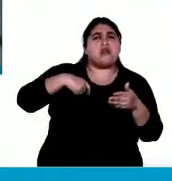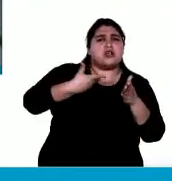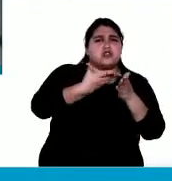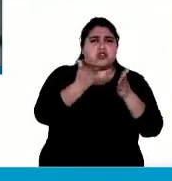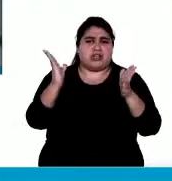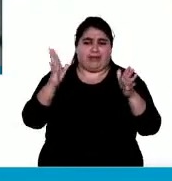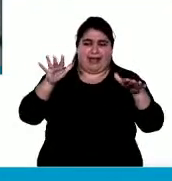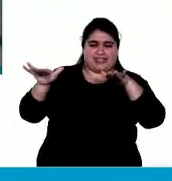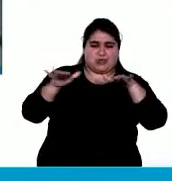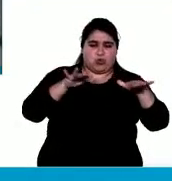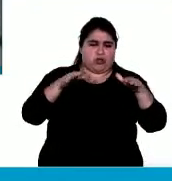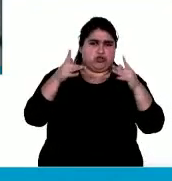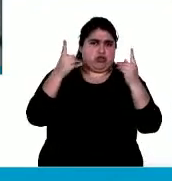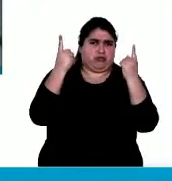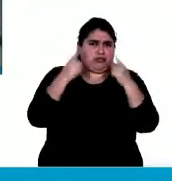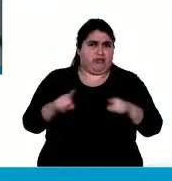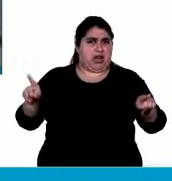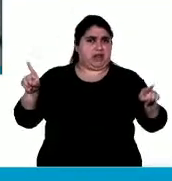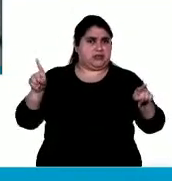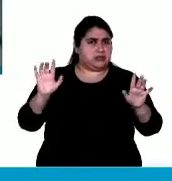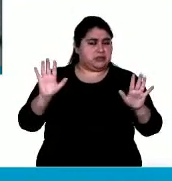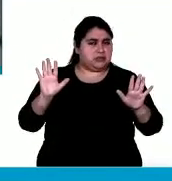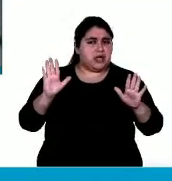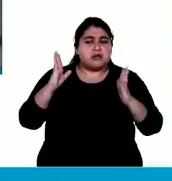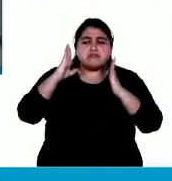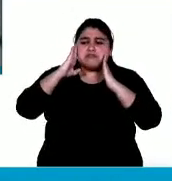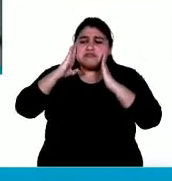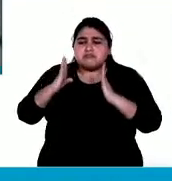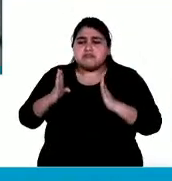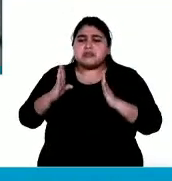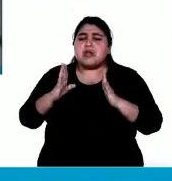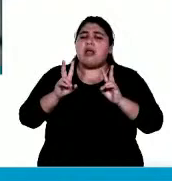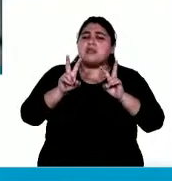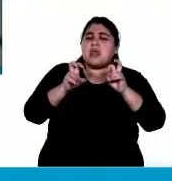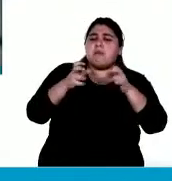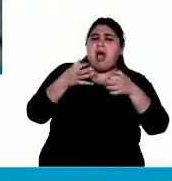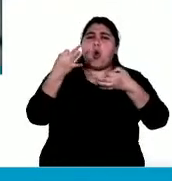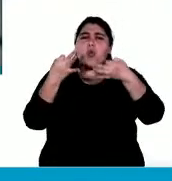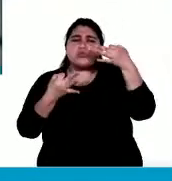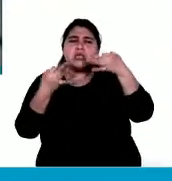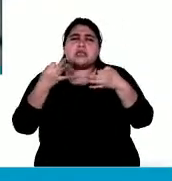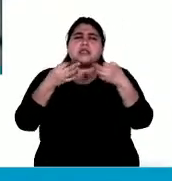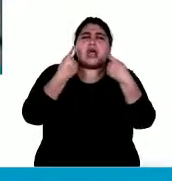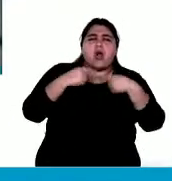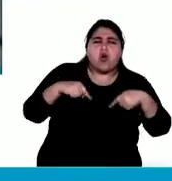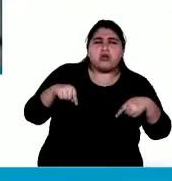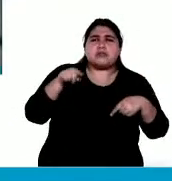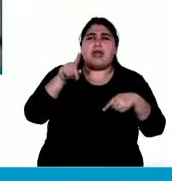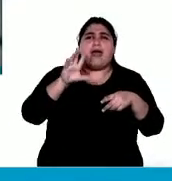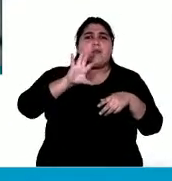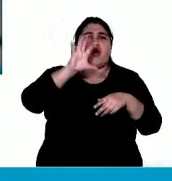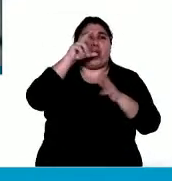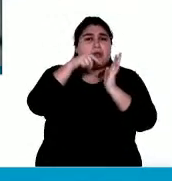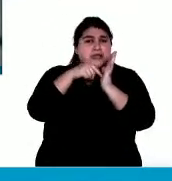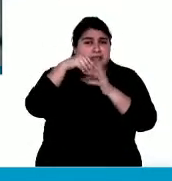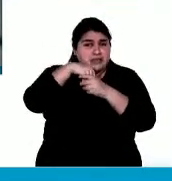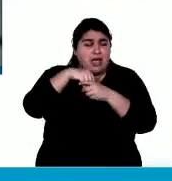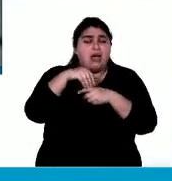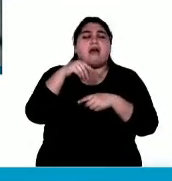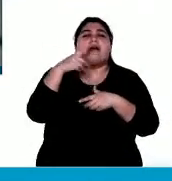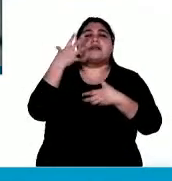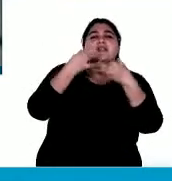distinta. No existió esa prioridad en temas de justicia ni en la nación ni en la provincia cuando estuvo el sistema